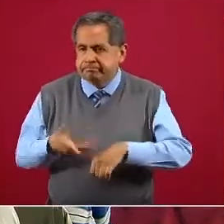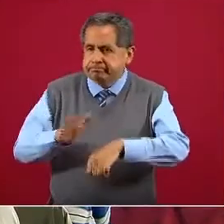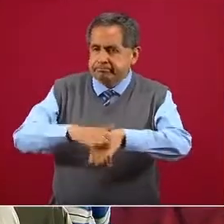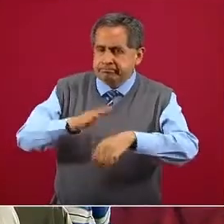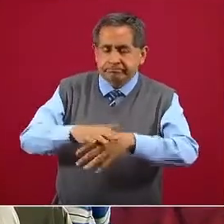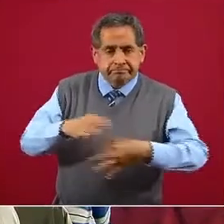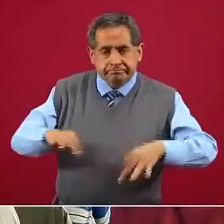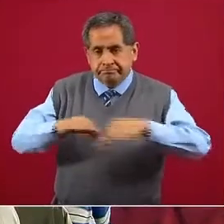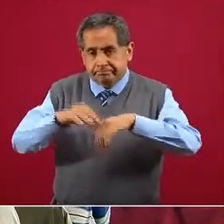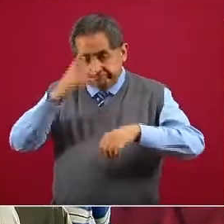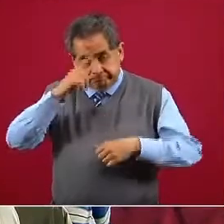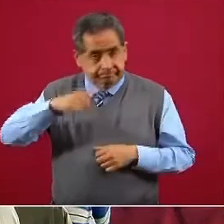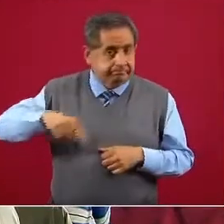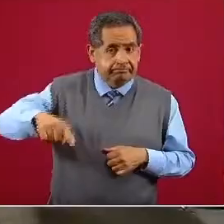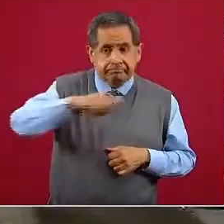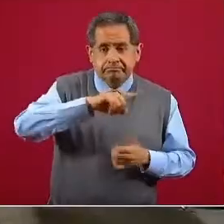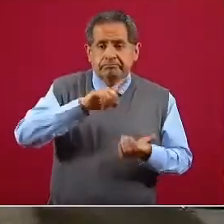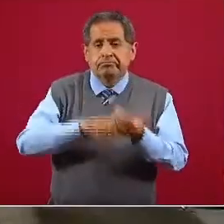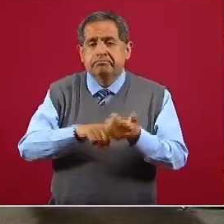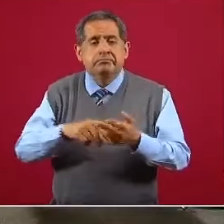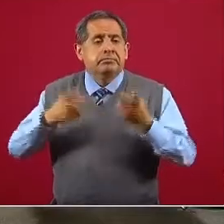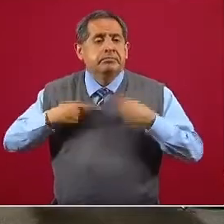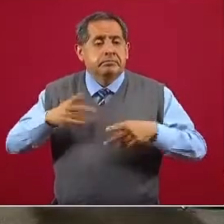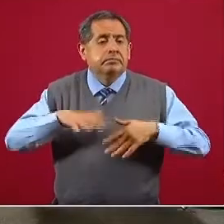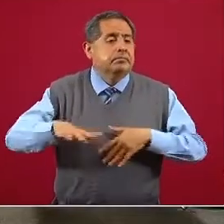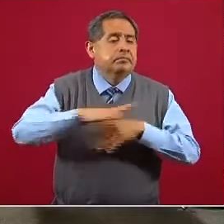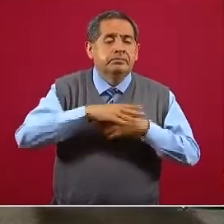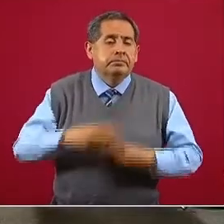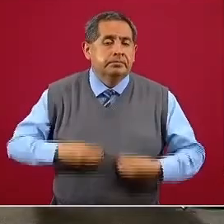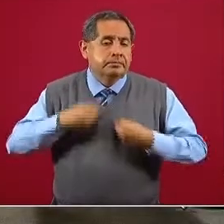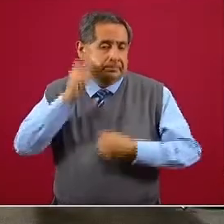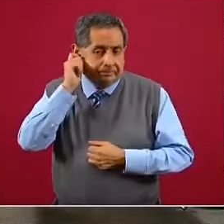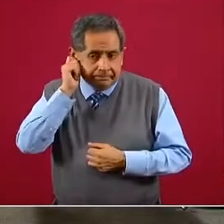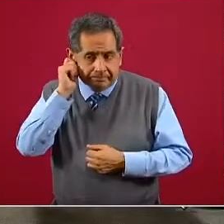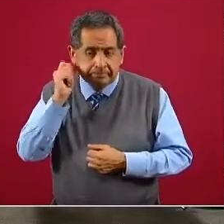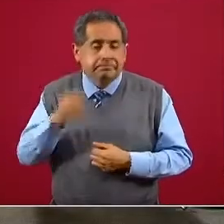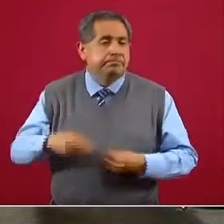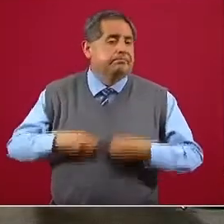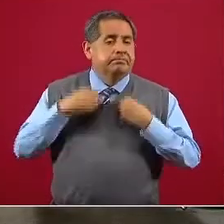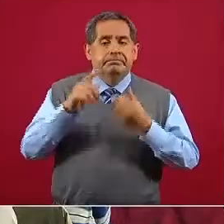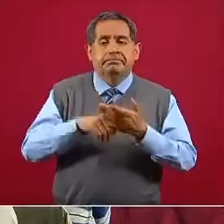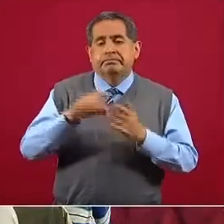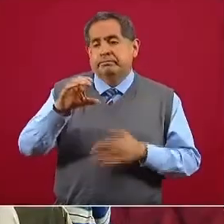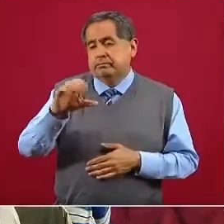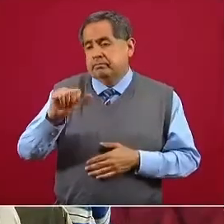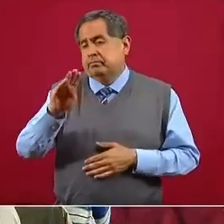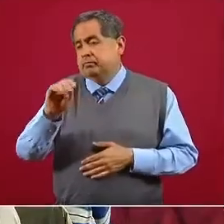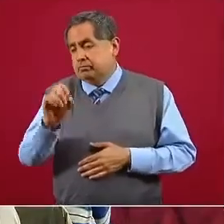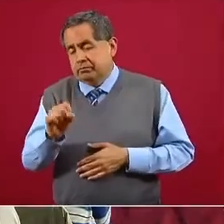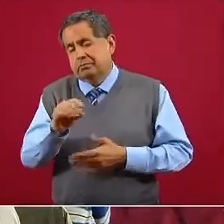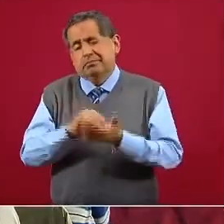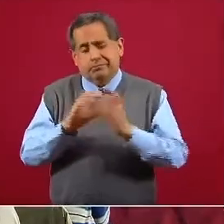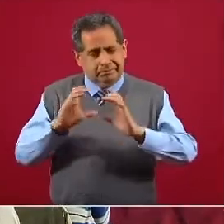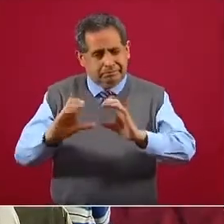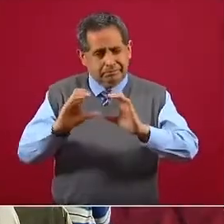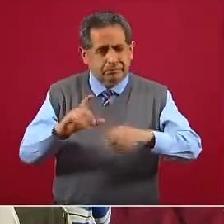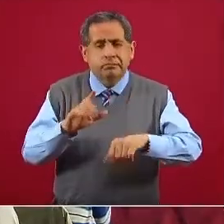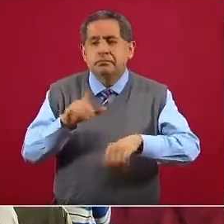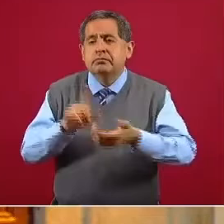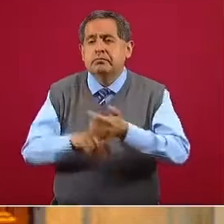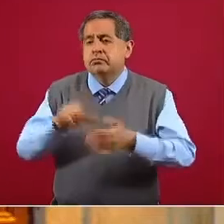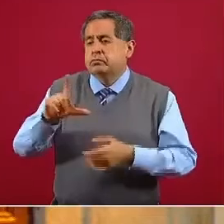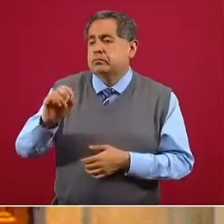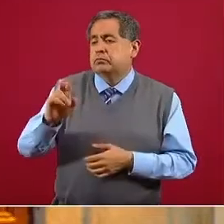llamado importante, al menos a las personas que residen en La Paz, que residen en Los Cabos, también en